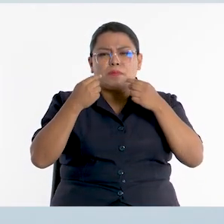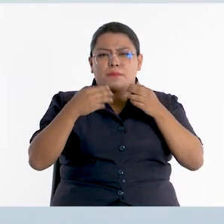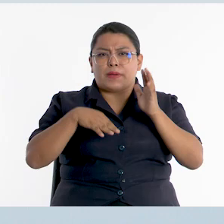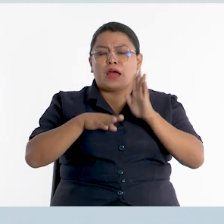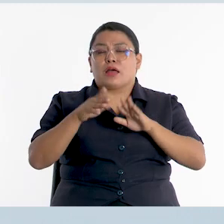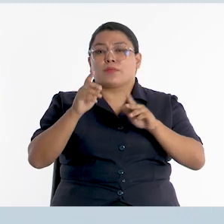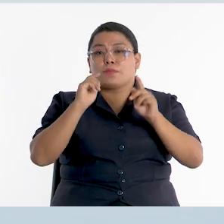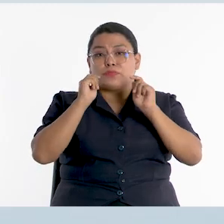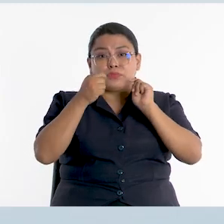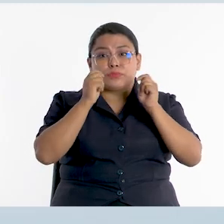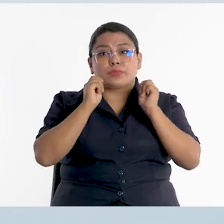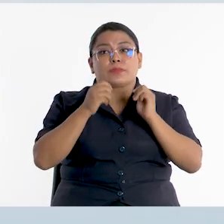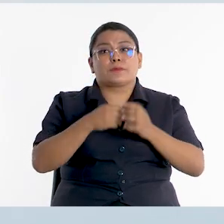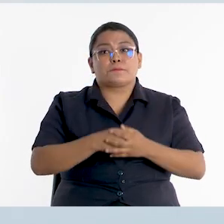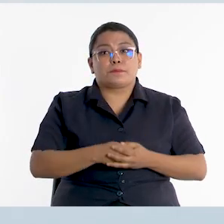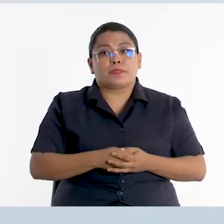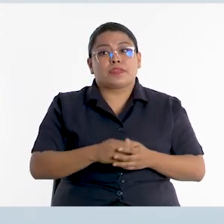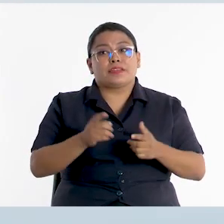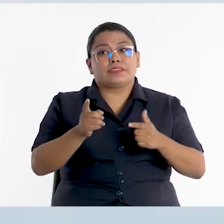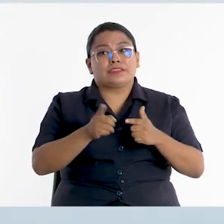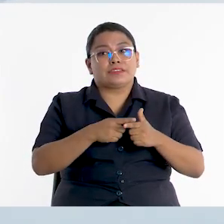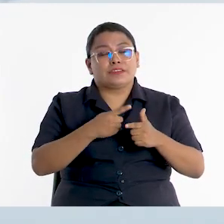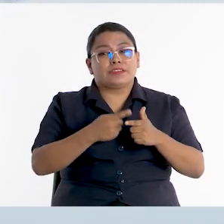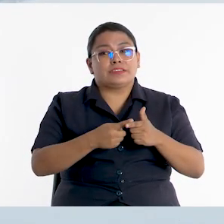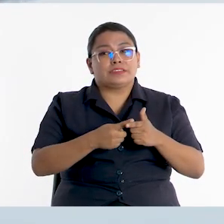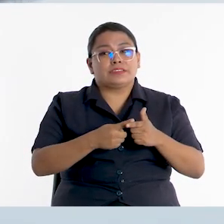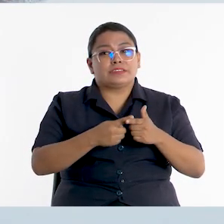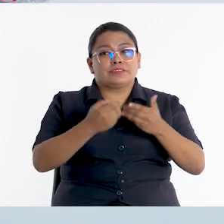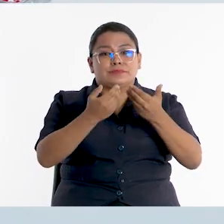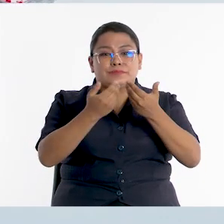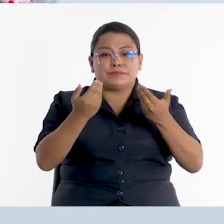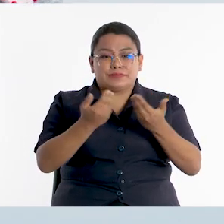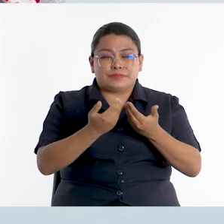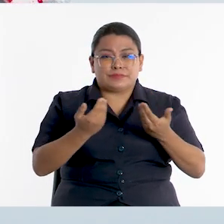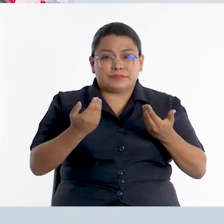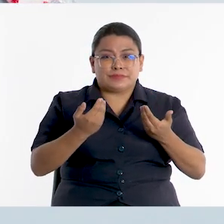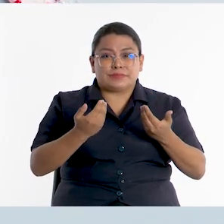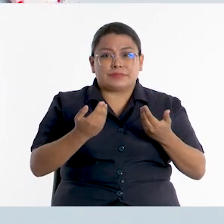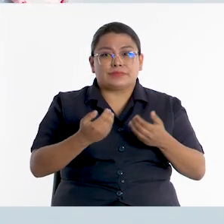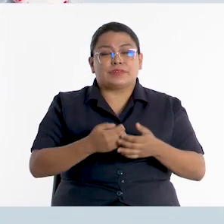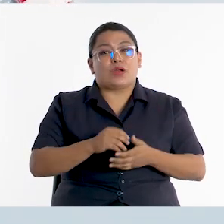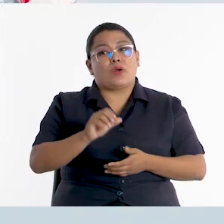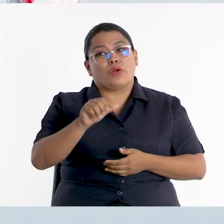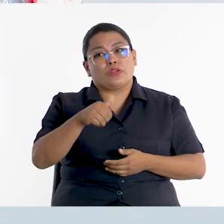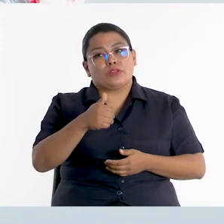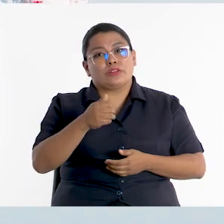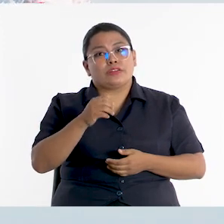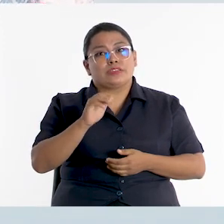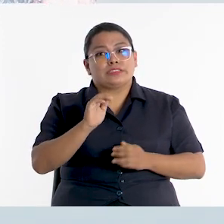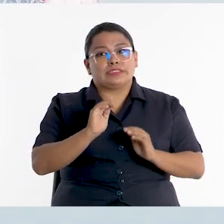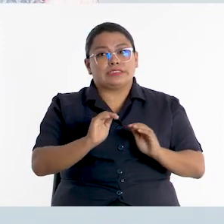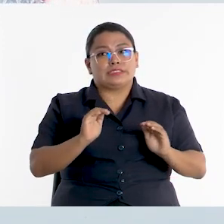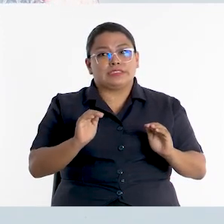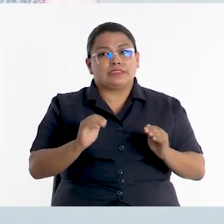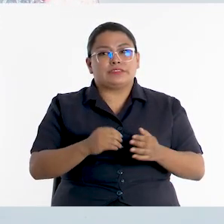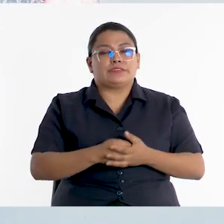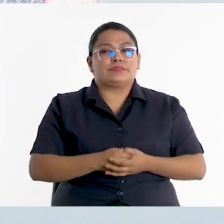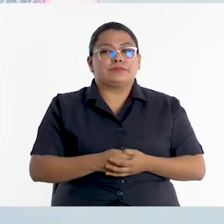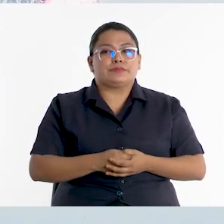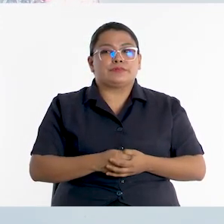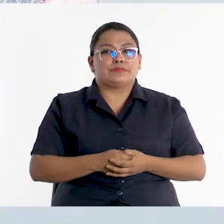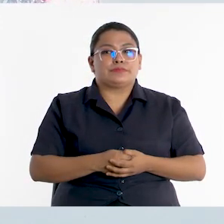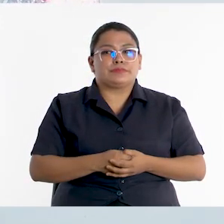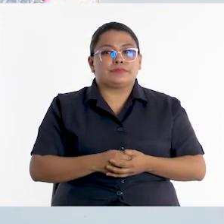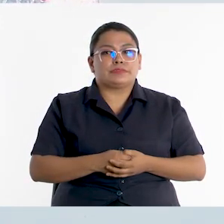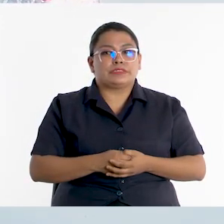Observa que todavía sobran dulces. Así que repartimos a un cuarto niño. Es